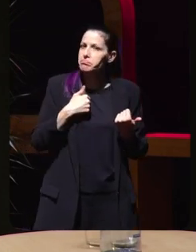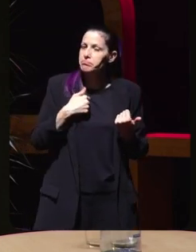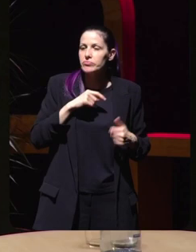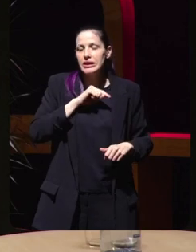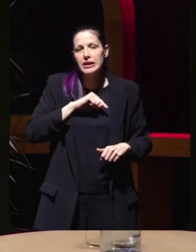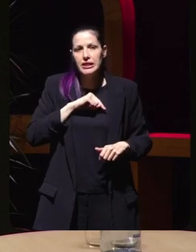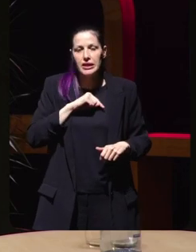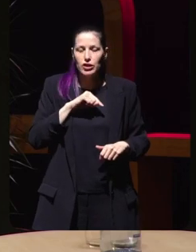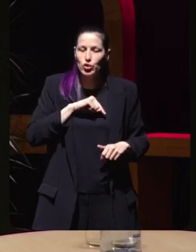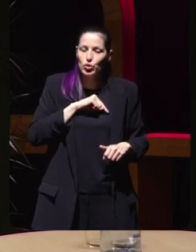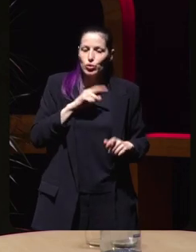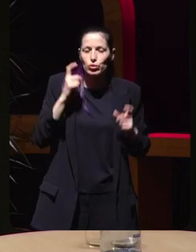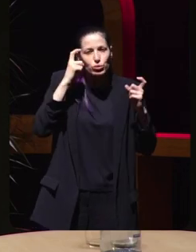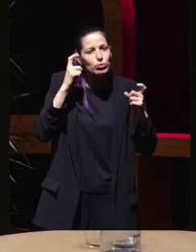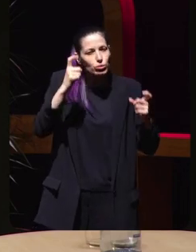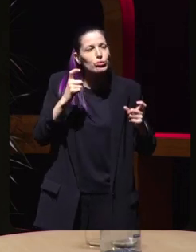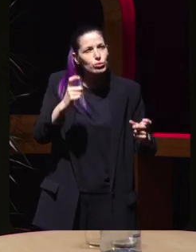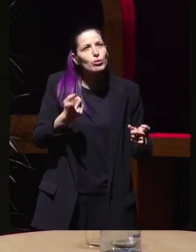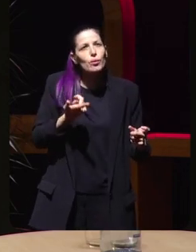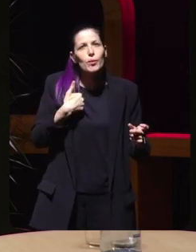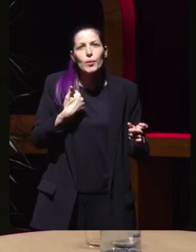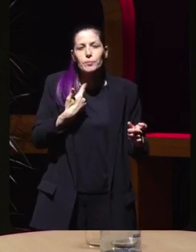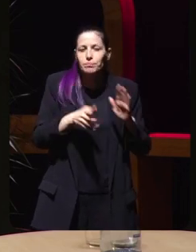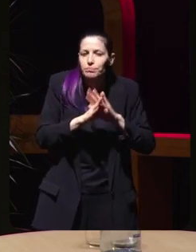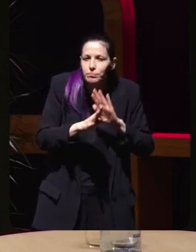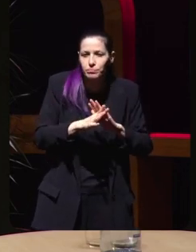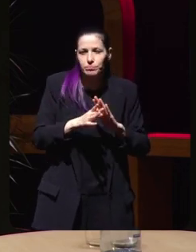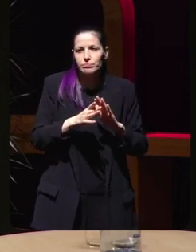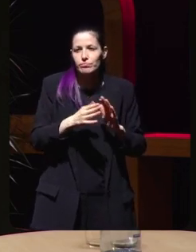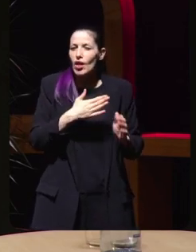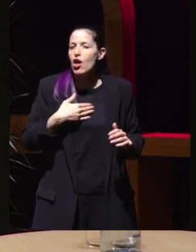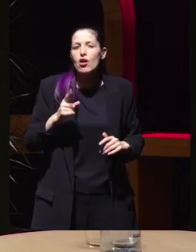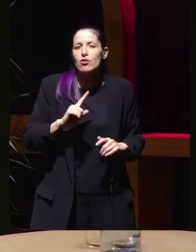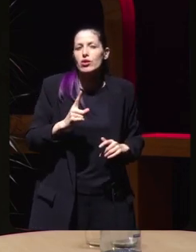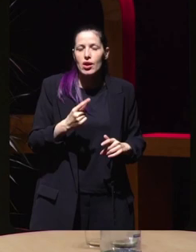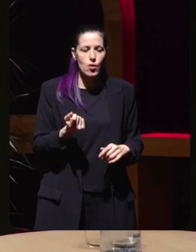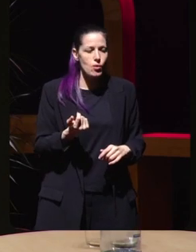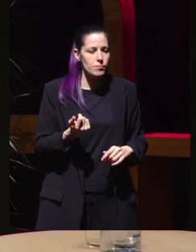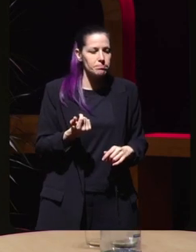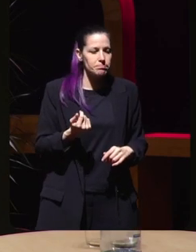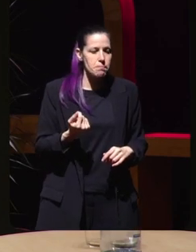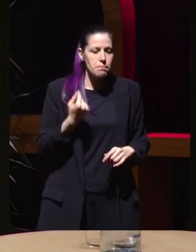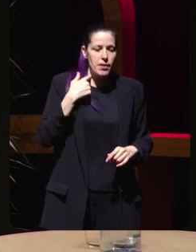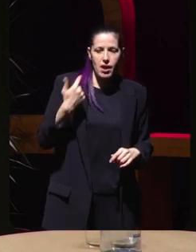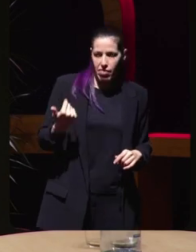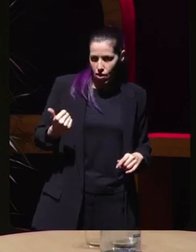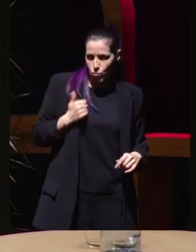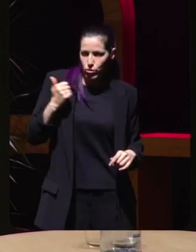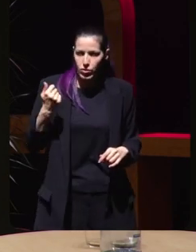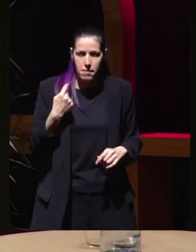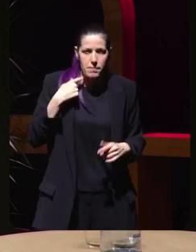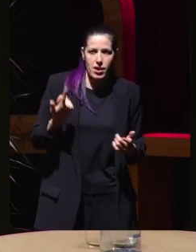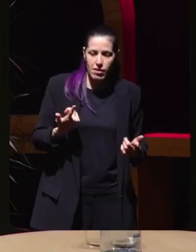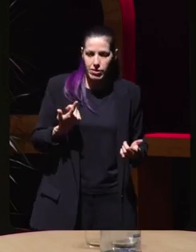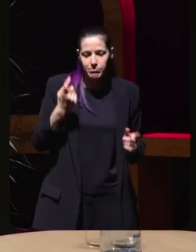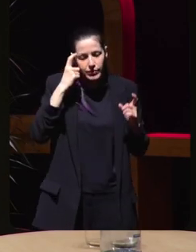más que nada Pues por no perder eso no por no perder tampoco oportunidades de eso que fallábamos de abrir un poco camino